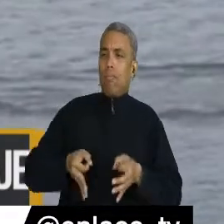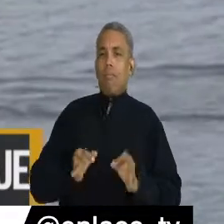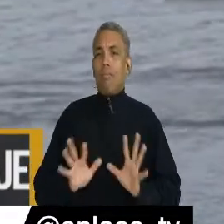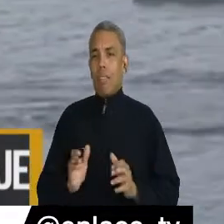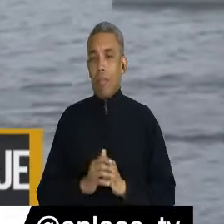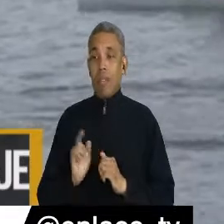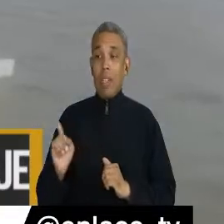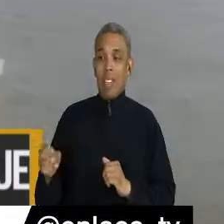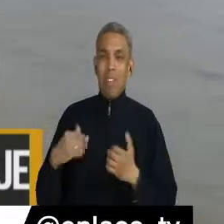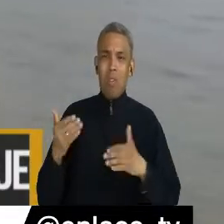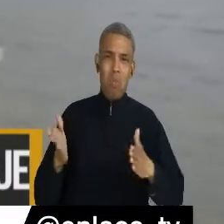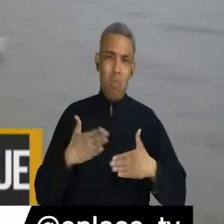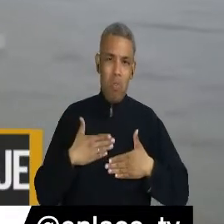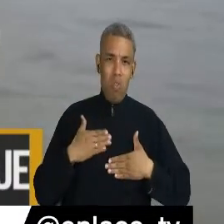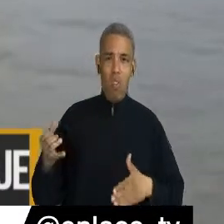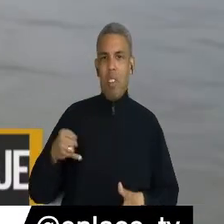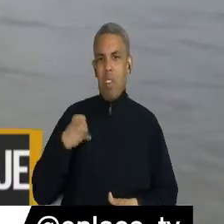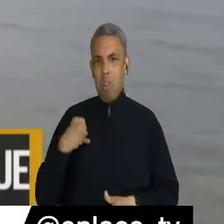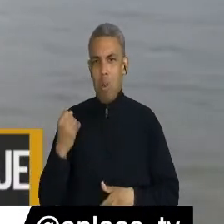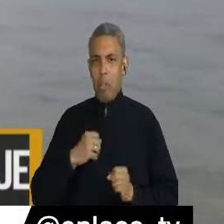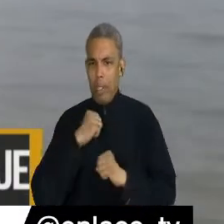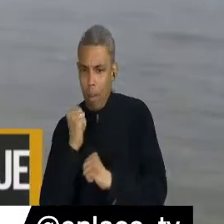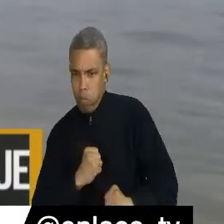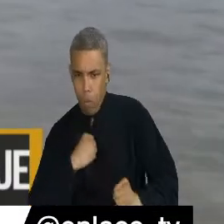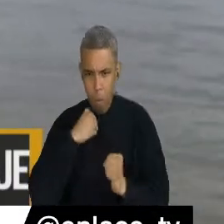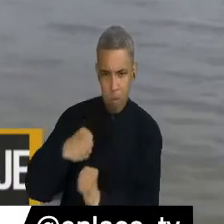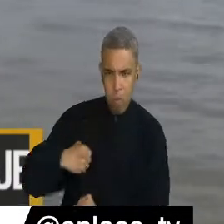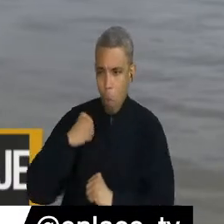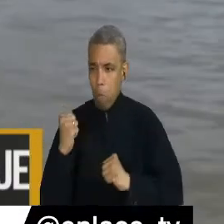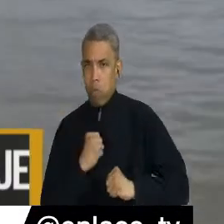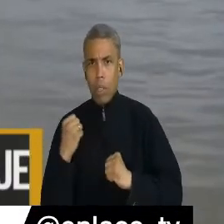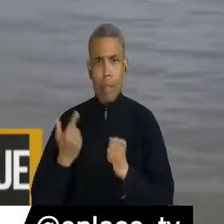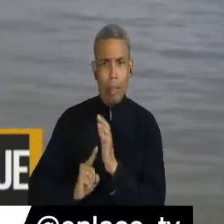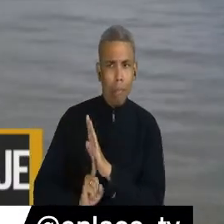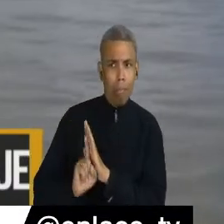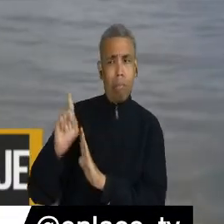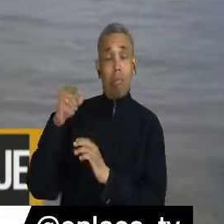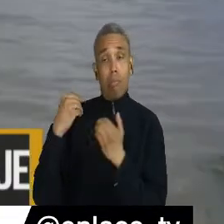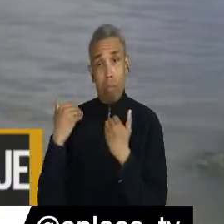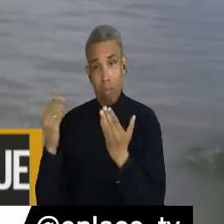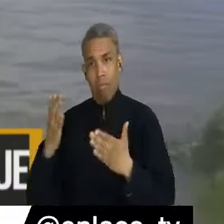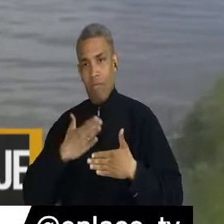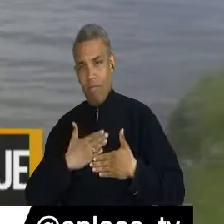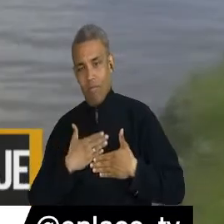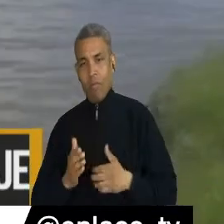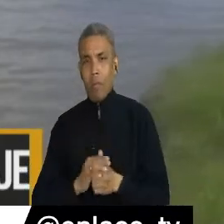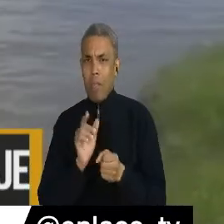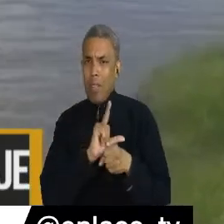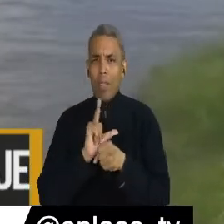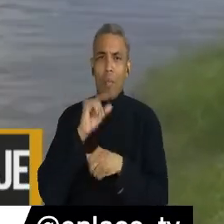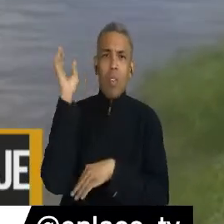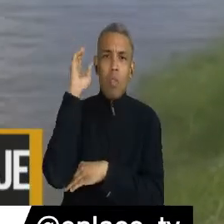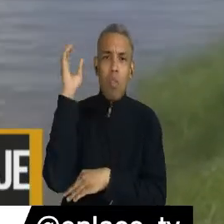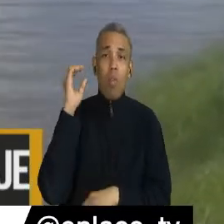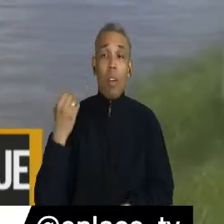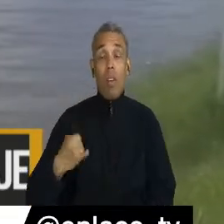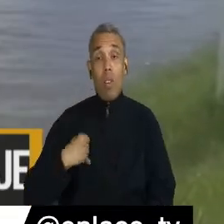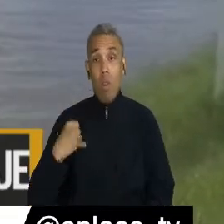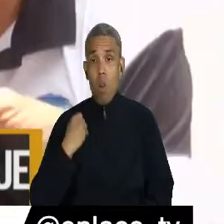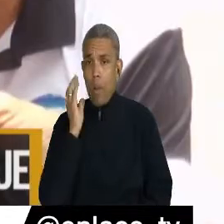nuestros barranqueños, es enormemente comparado con los demás colombianos. Es la liga más joven. Presentamos